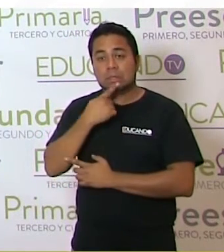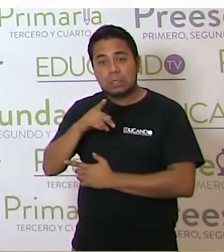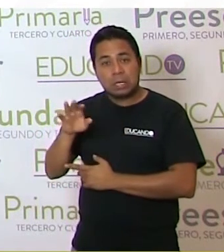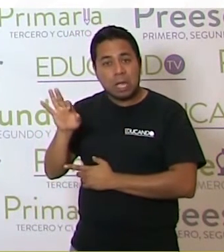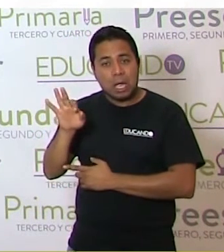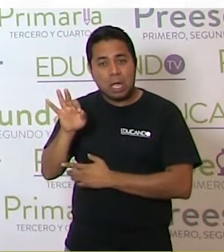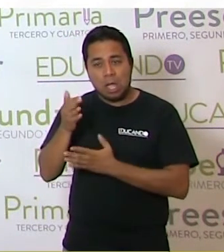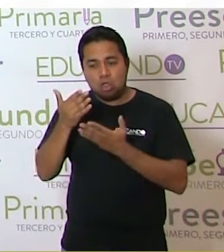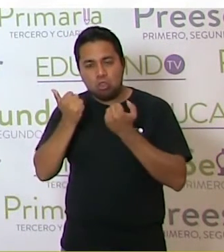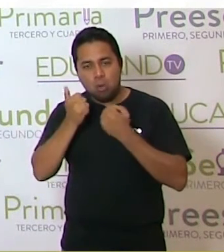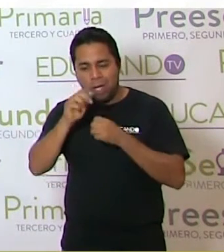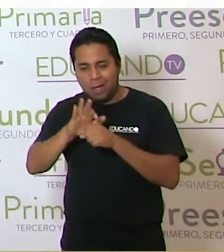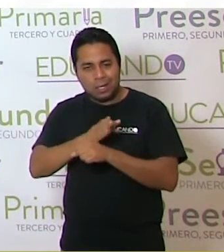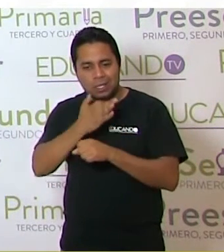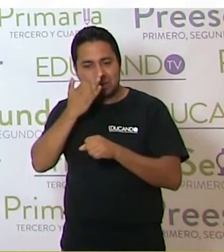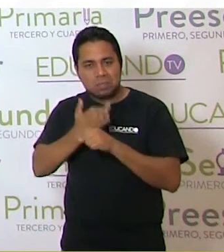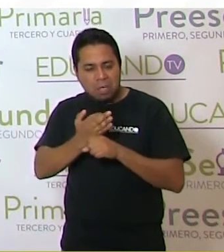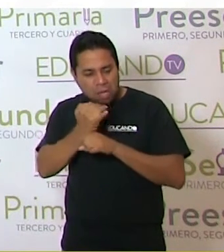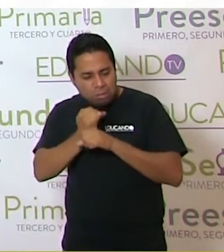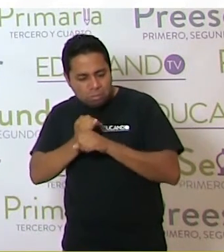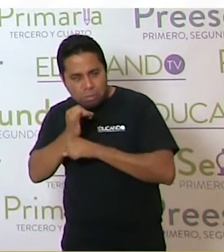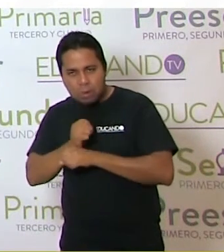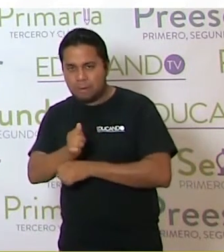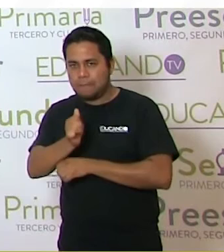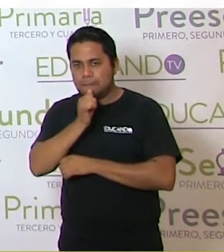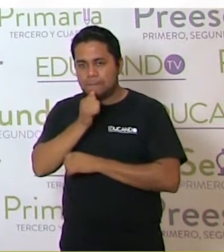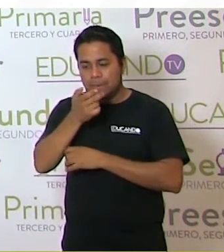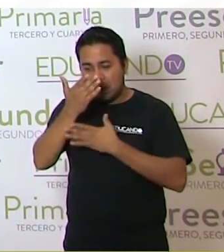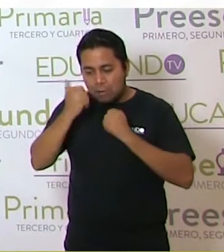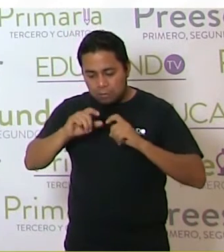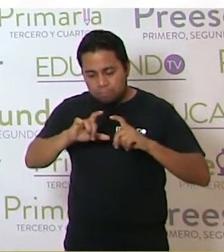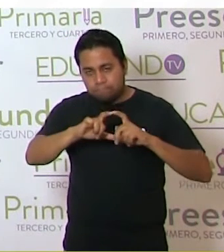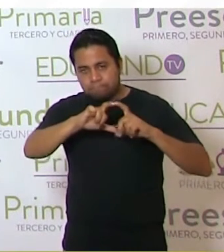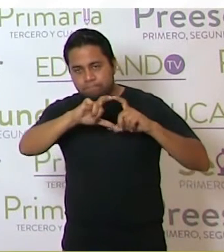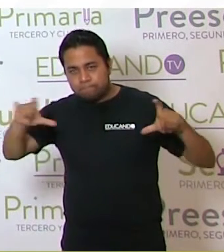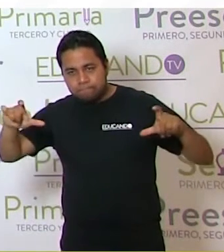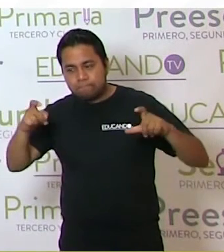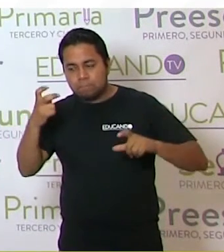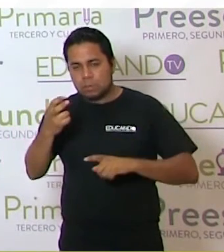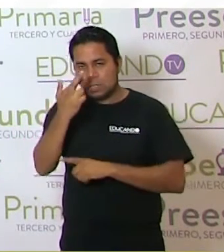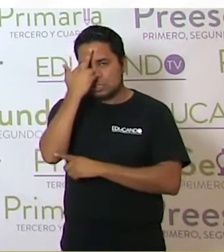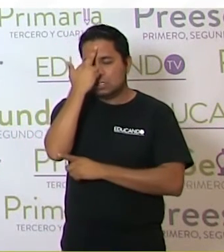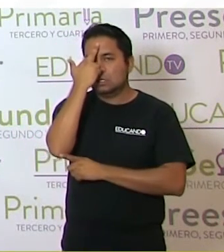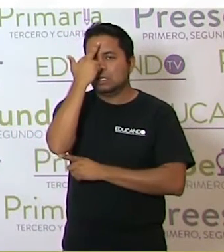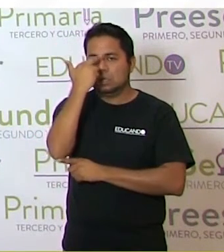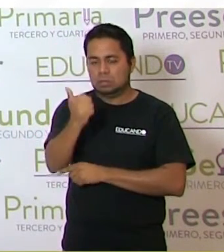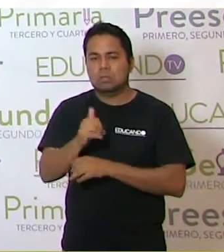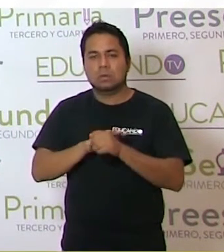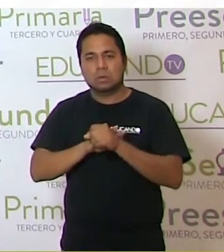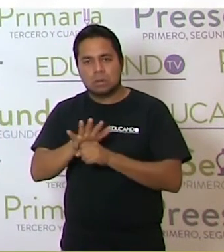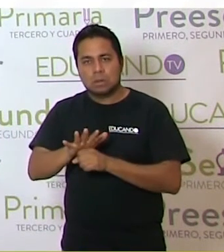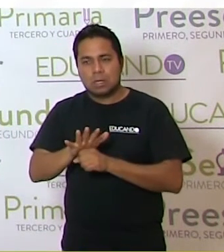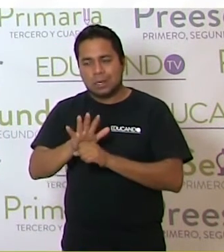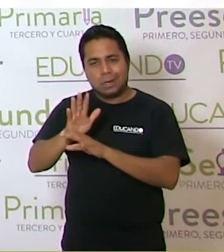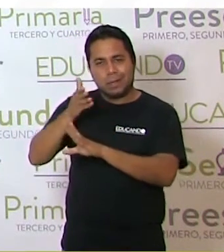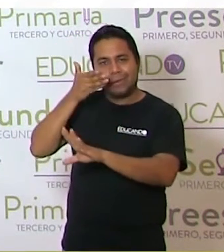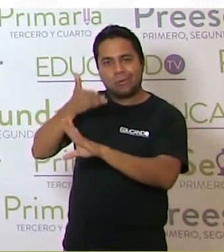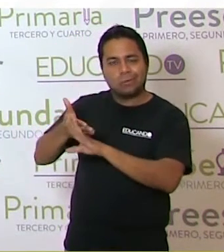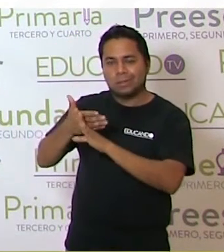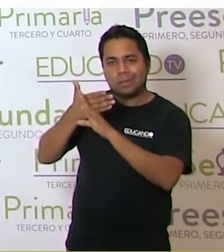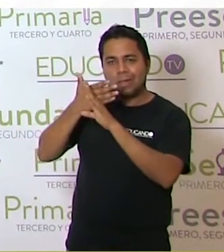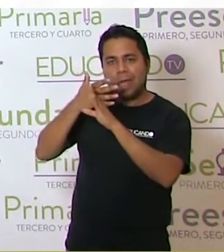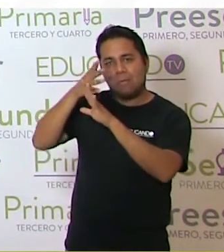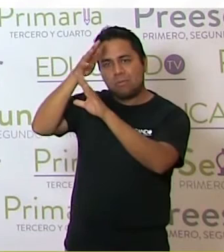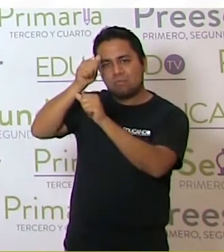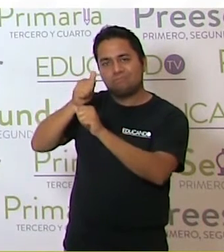no hay suficientes estudios ese párrafo es un argumento en contra de los